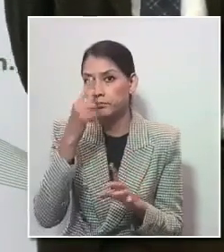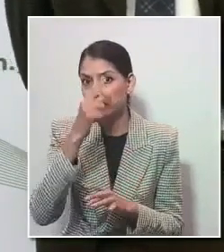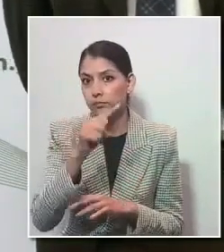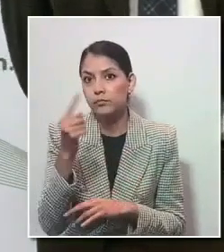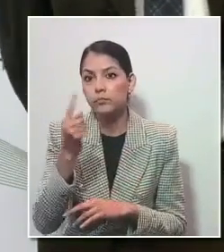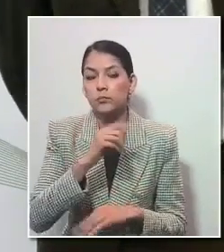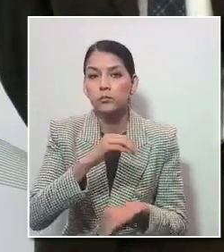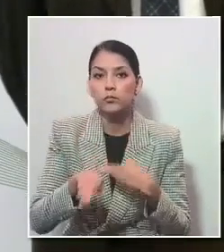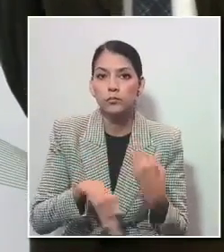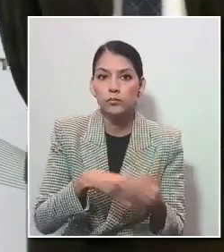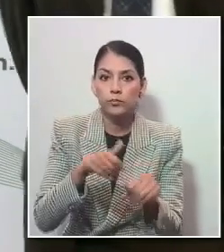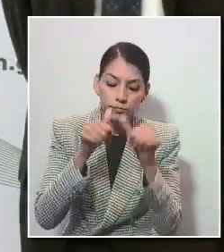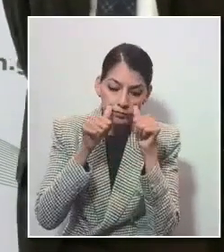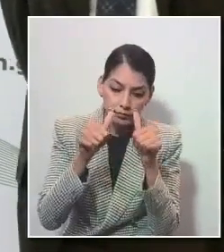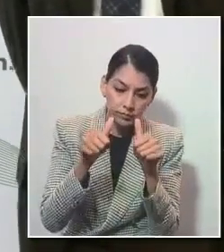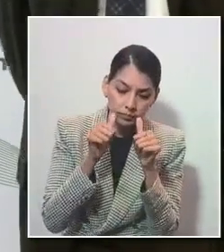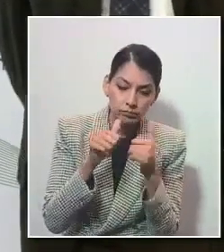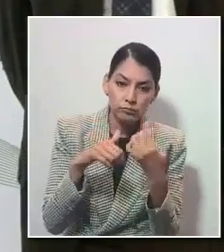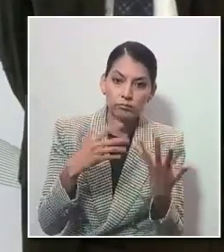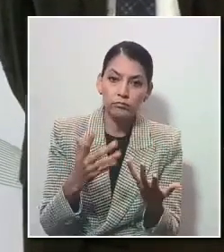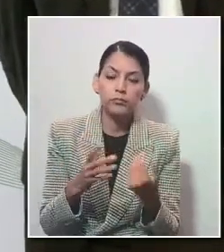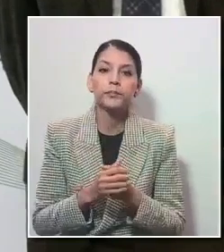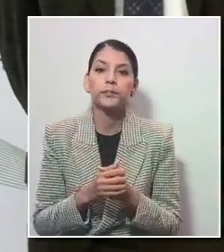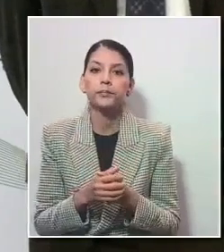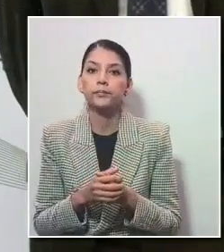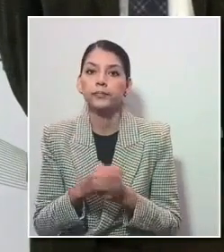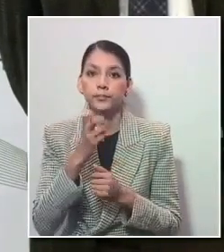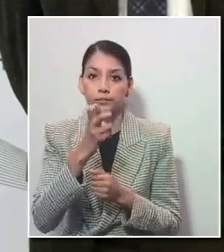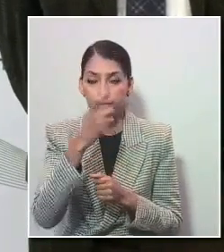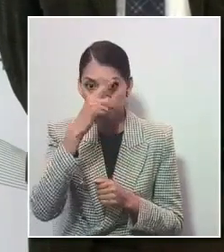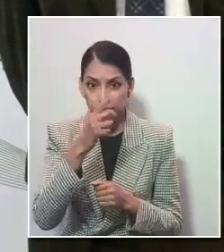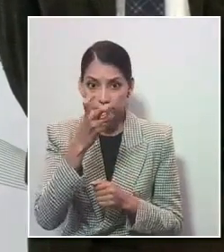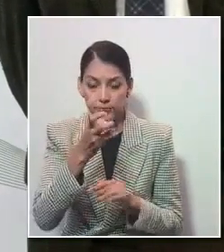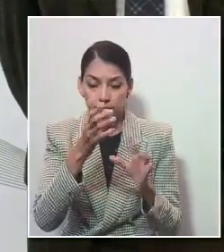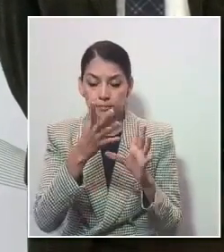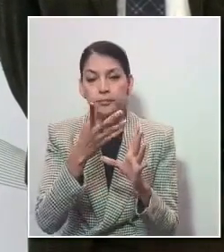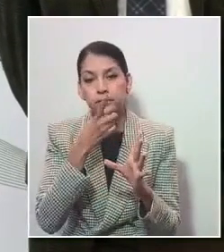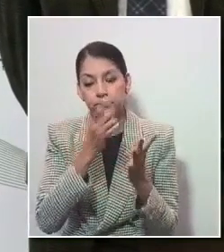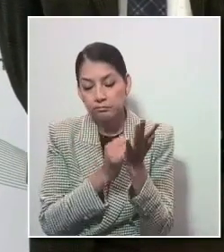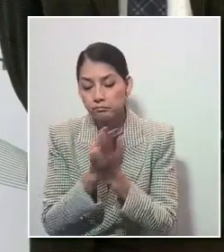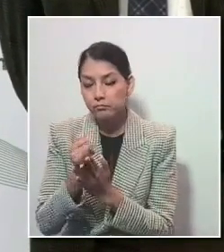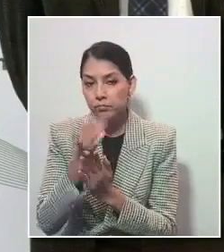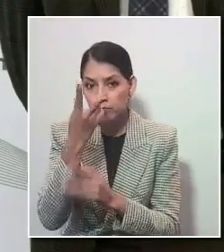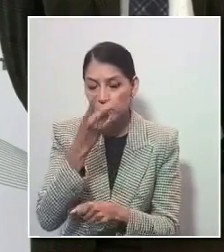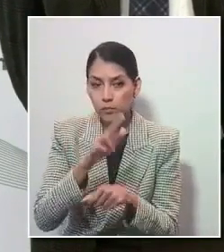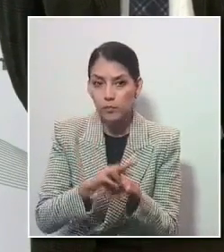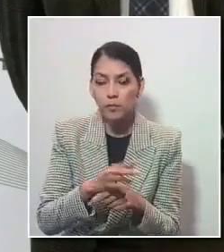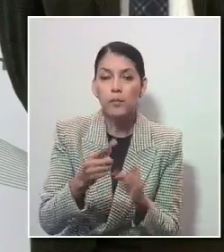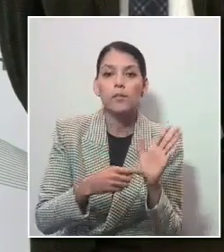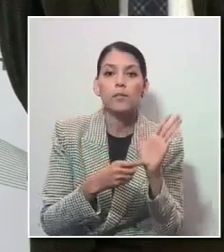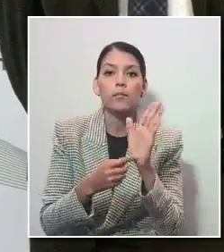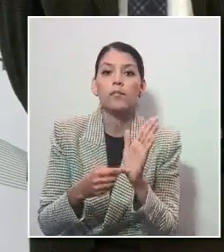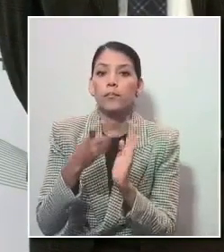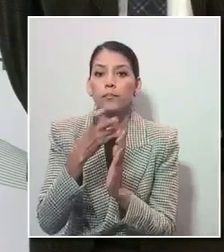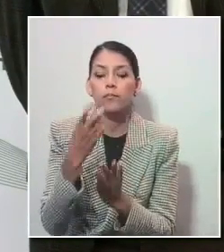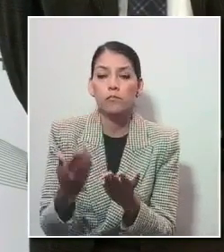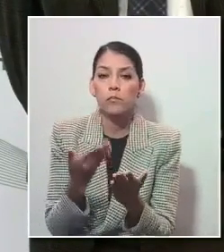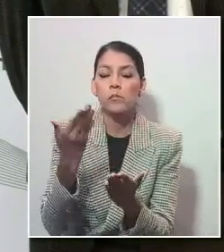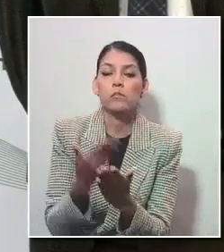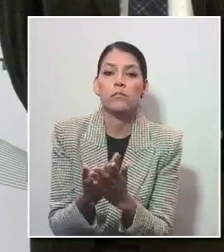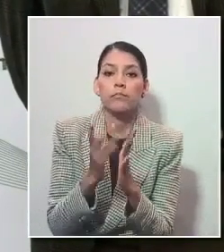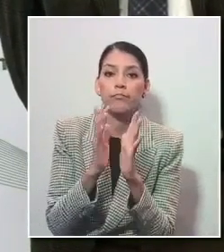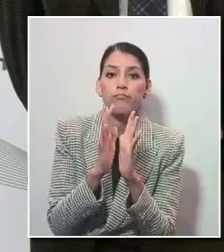que todos sean tomados en cuenta en la definición del rector. Se presentará esta iniciativa, ya